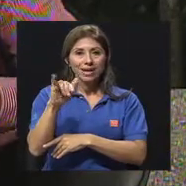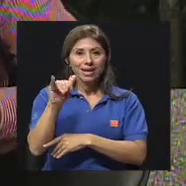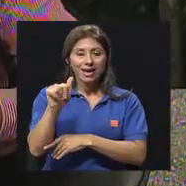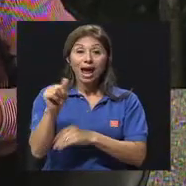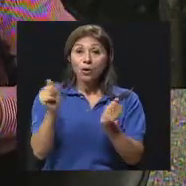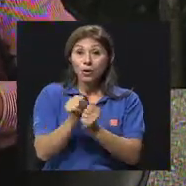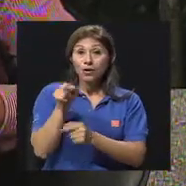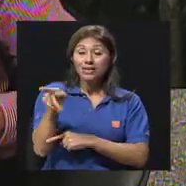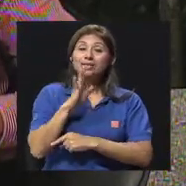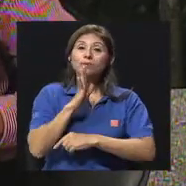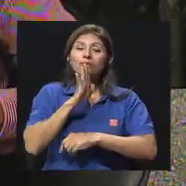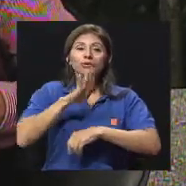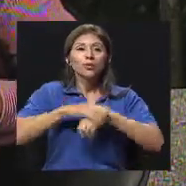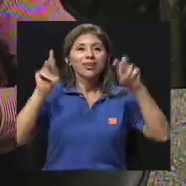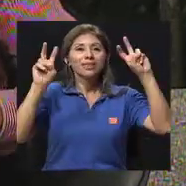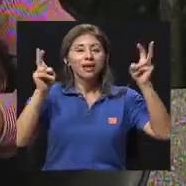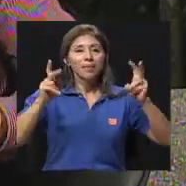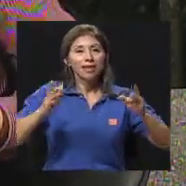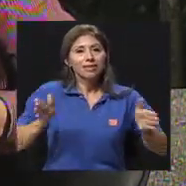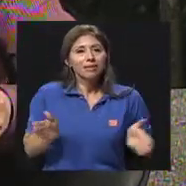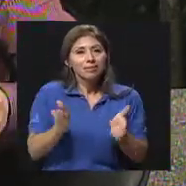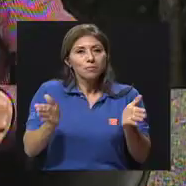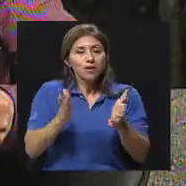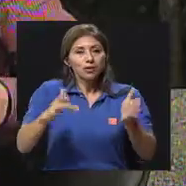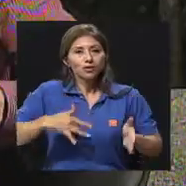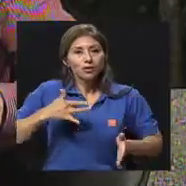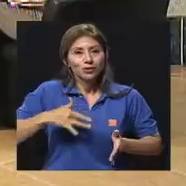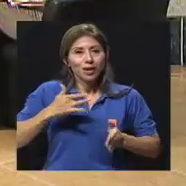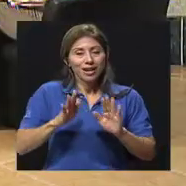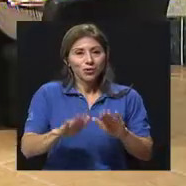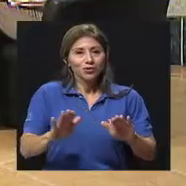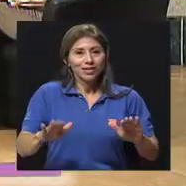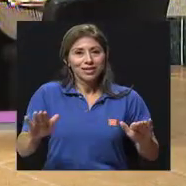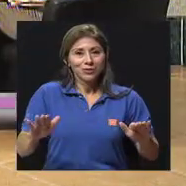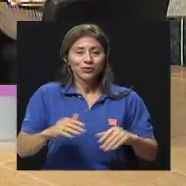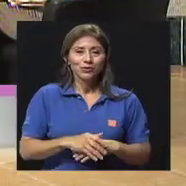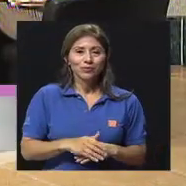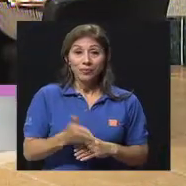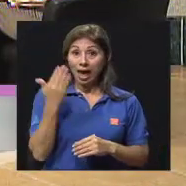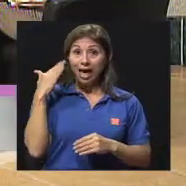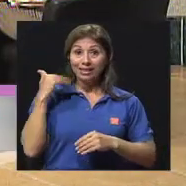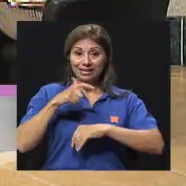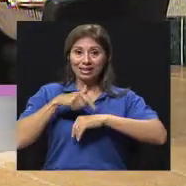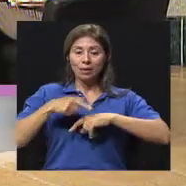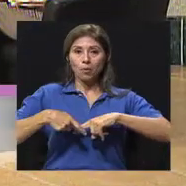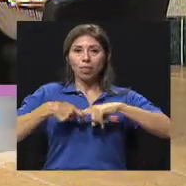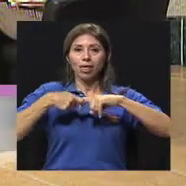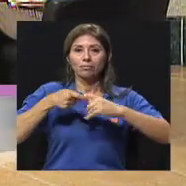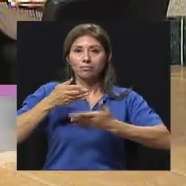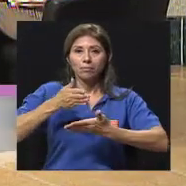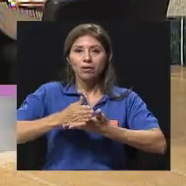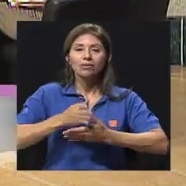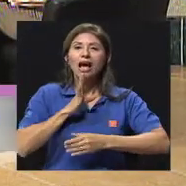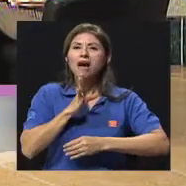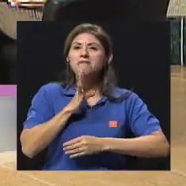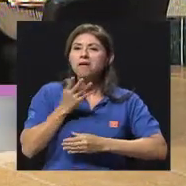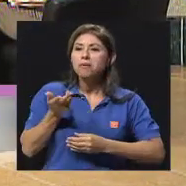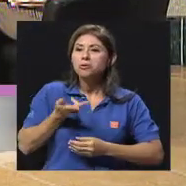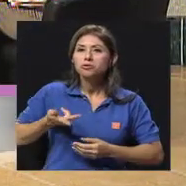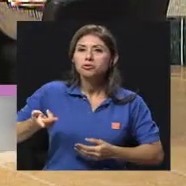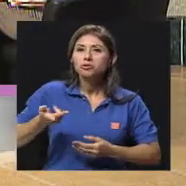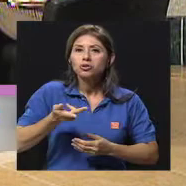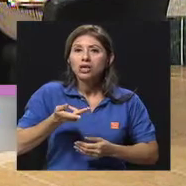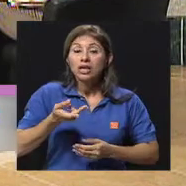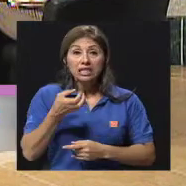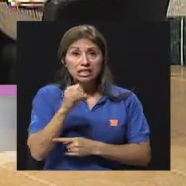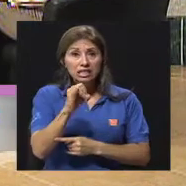de la estimulación sensorial en los niños. Y durante la pausa conversábamos y si el